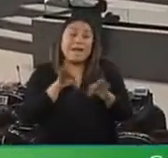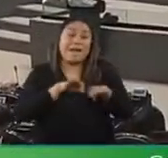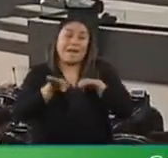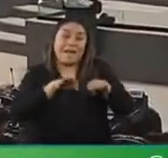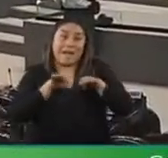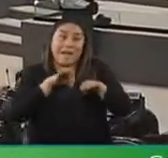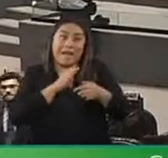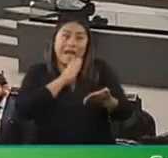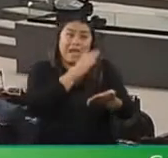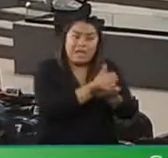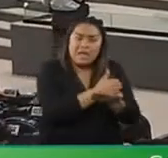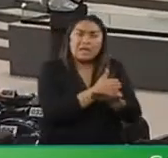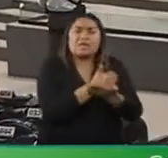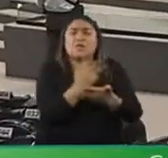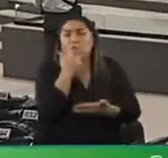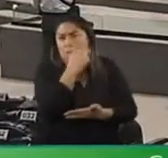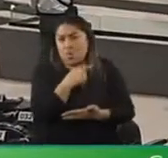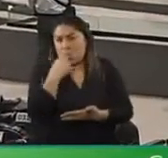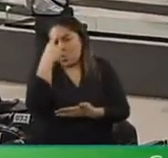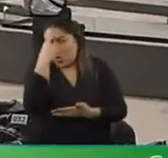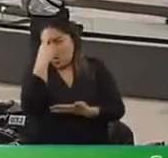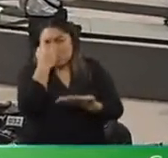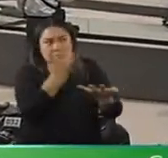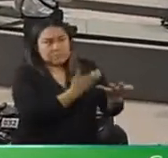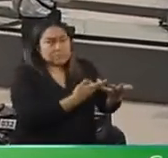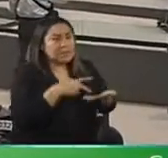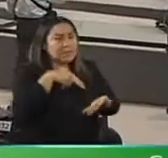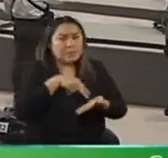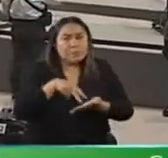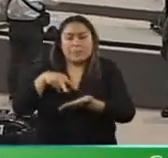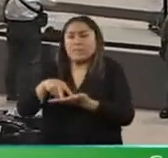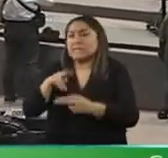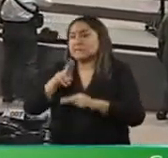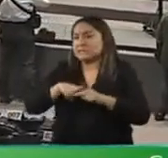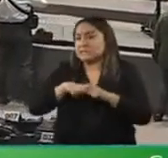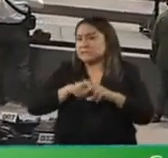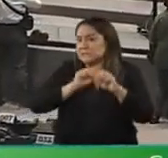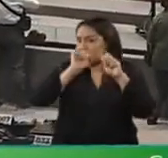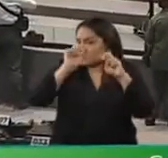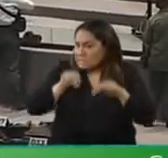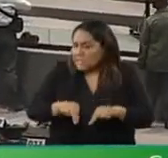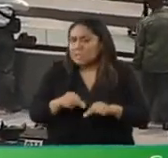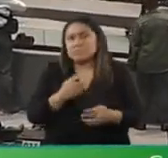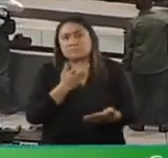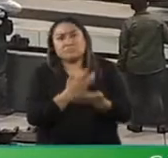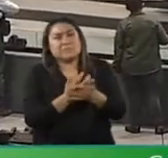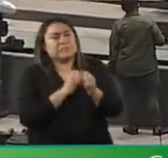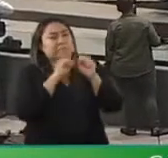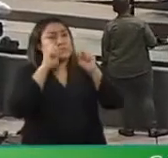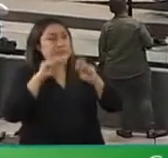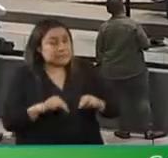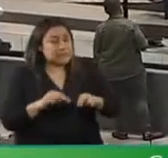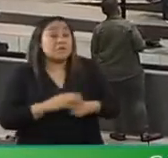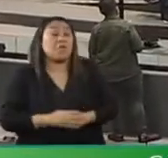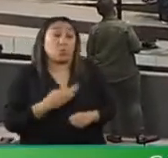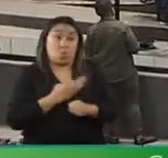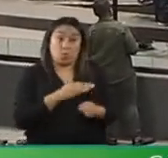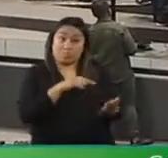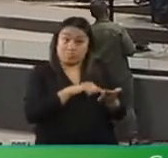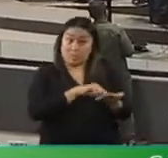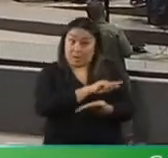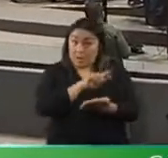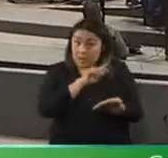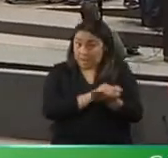estar durante 8 horas sin tener acceso a una silla y a un descanso digno. Con esta iniciativa lo que